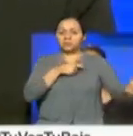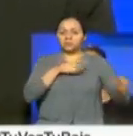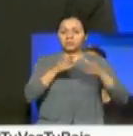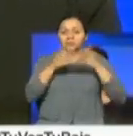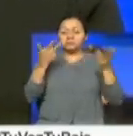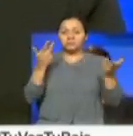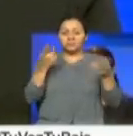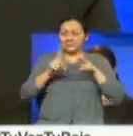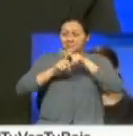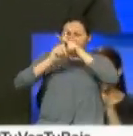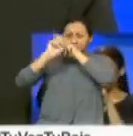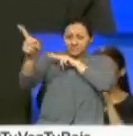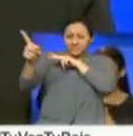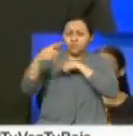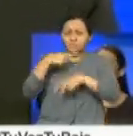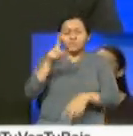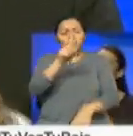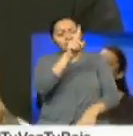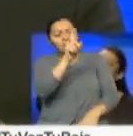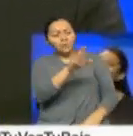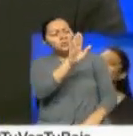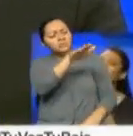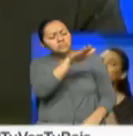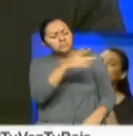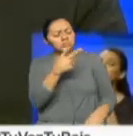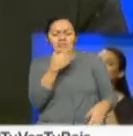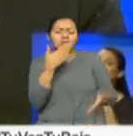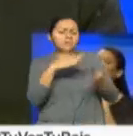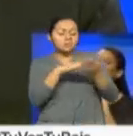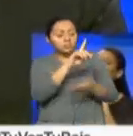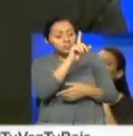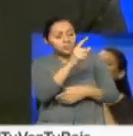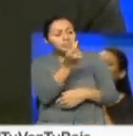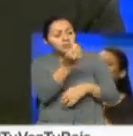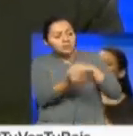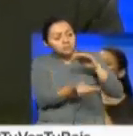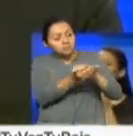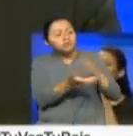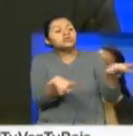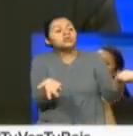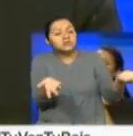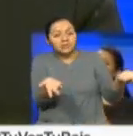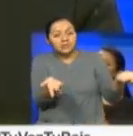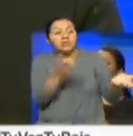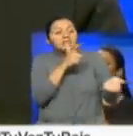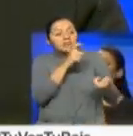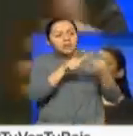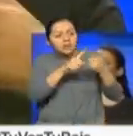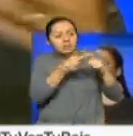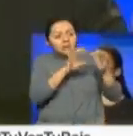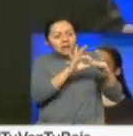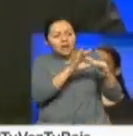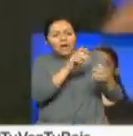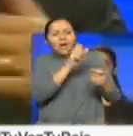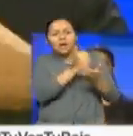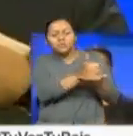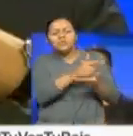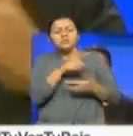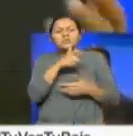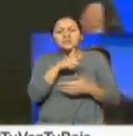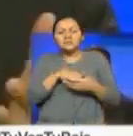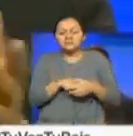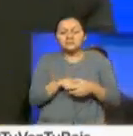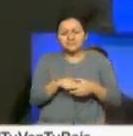delincuente prófugo, en vez de preguntarle, oiga, ¿cuántas coimas recibió? ¿Quiénes eran sus cómplices? Le empieza a botar loco con